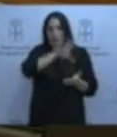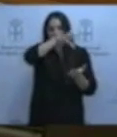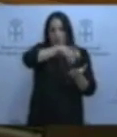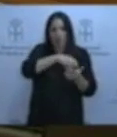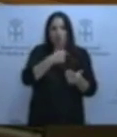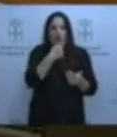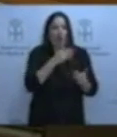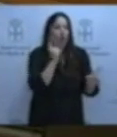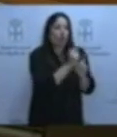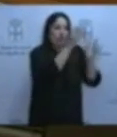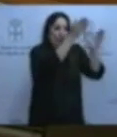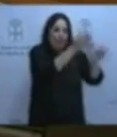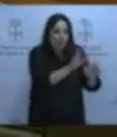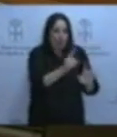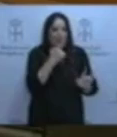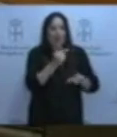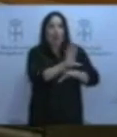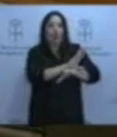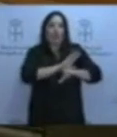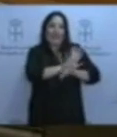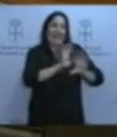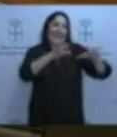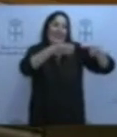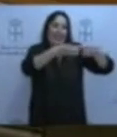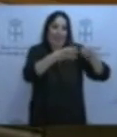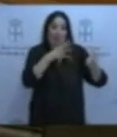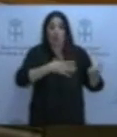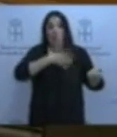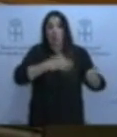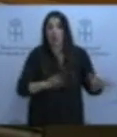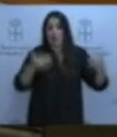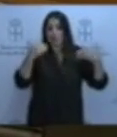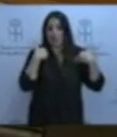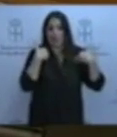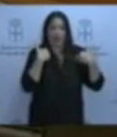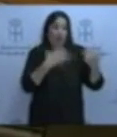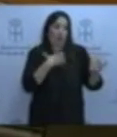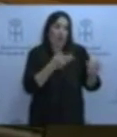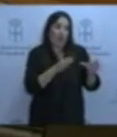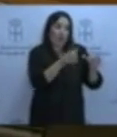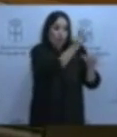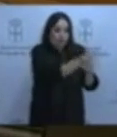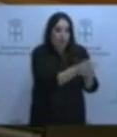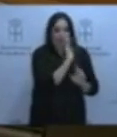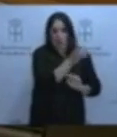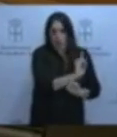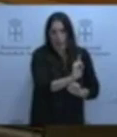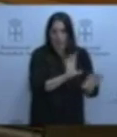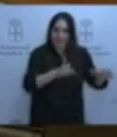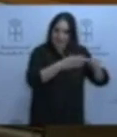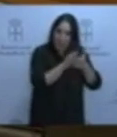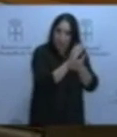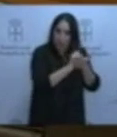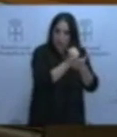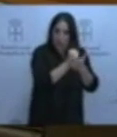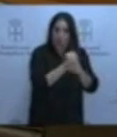vosté, que falo de la consellería porque probablemente las responsabilidades capilaricen. De feito, salvado